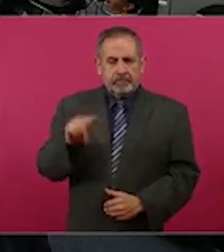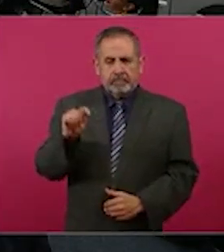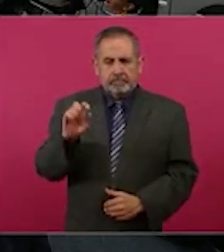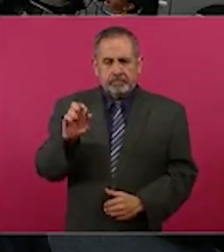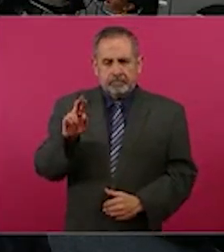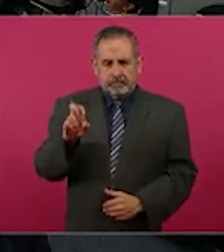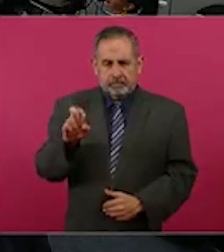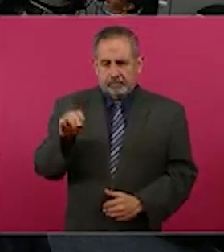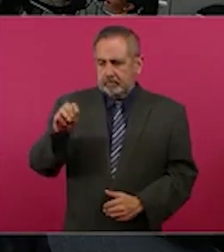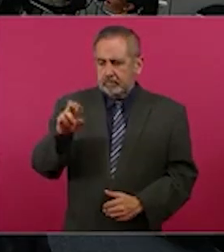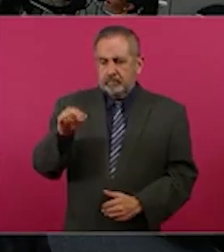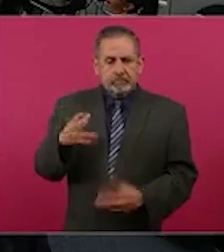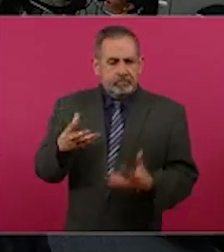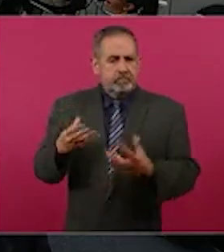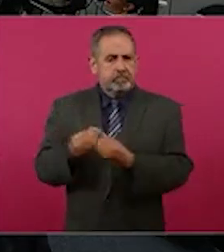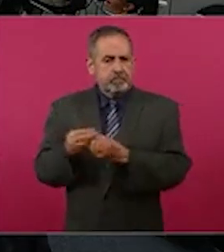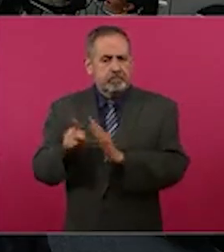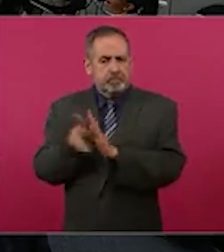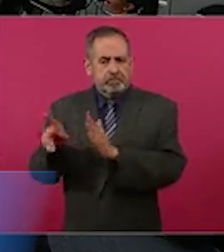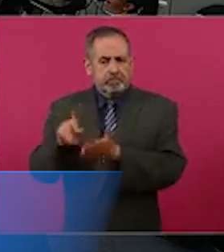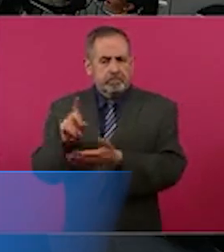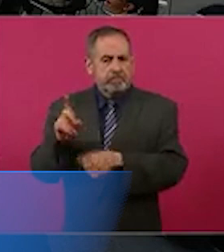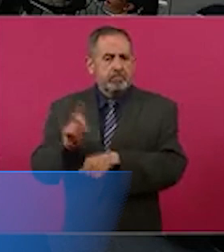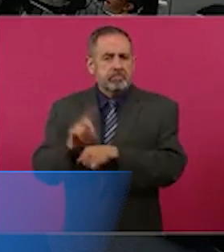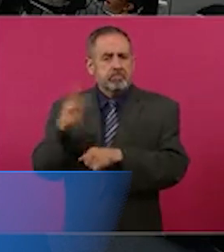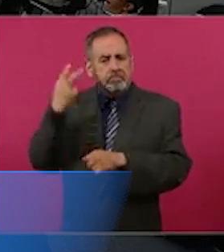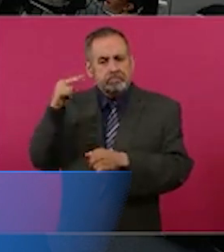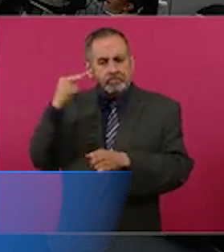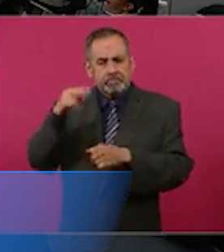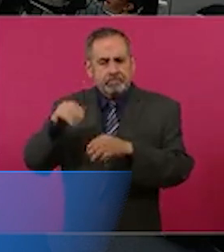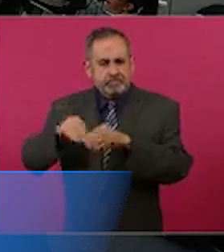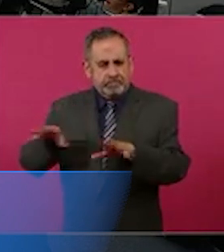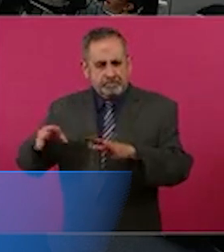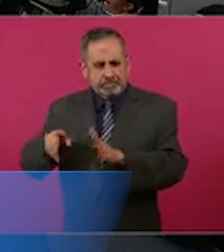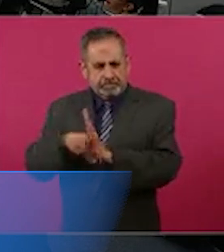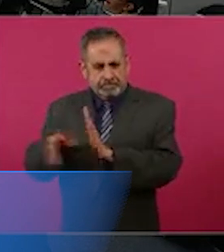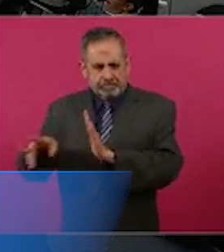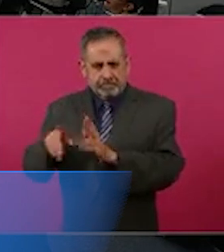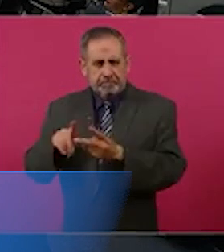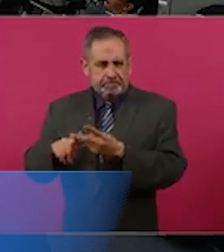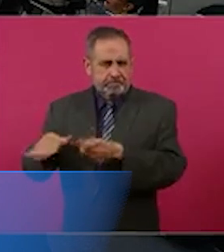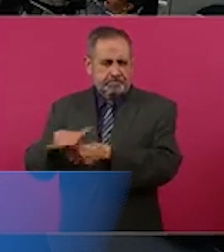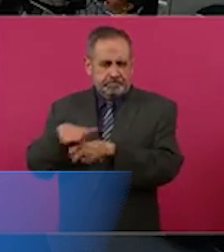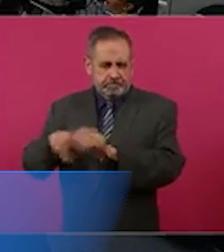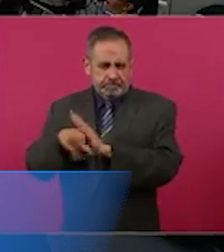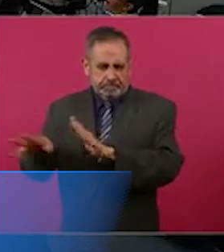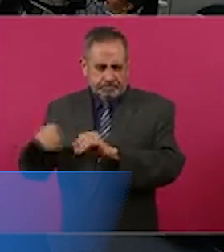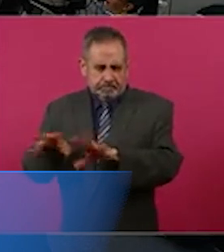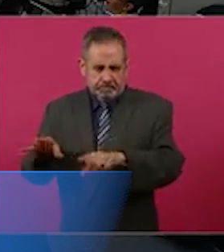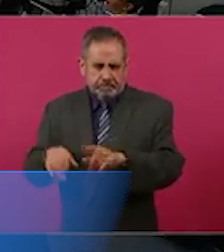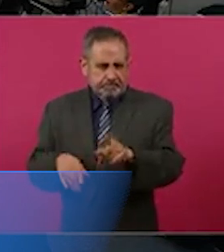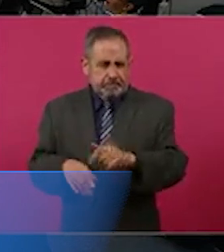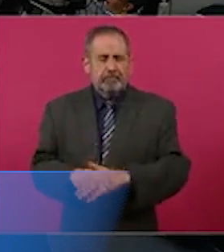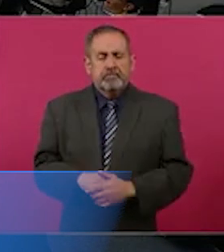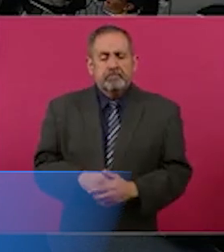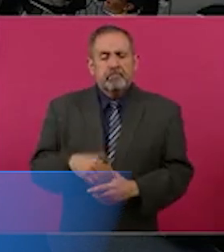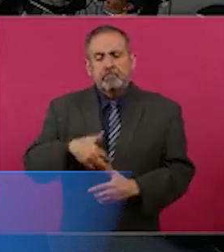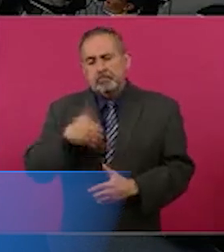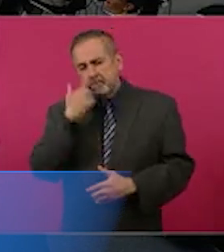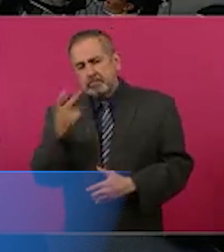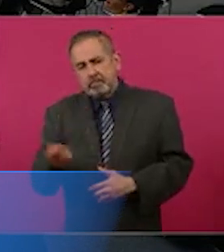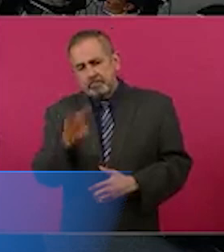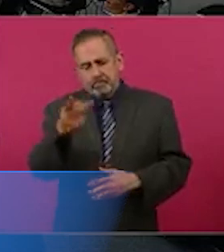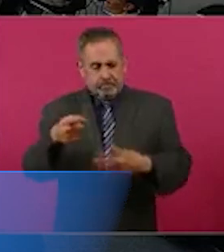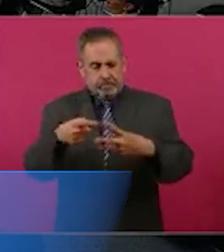Guillén, corresponsal del Diario de Veracruz y Diario del Istmo, señor. Yo quisiera preguntarle, tengo